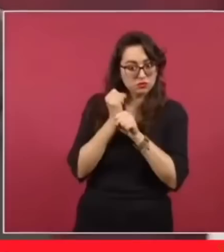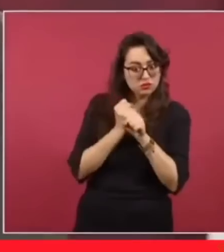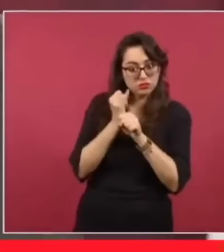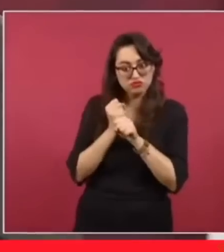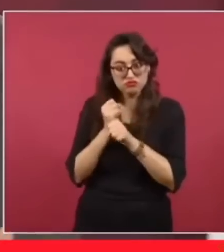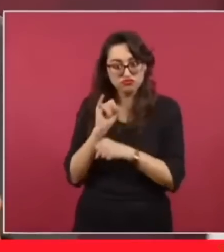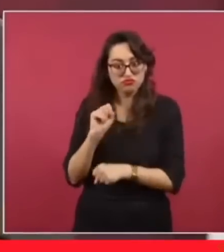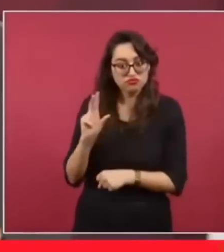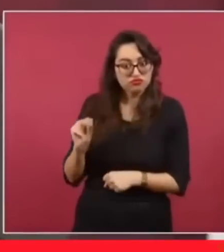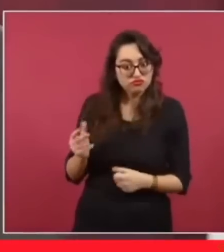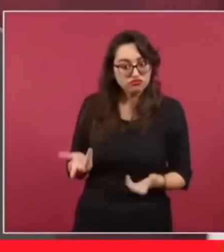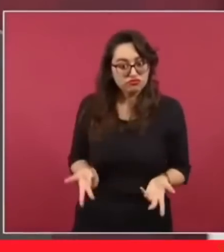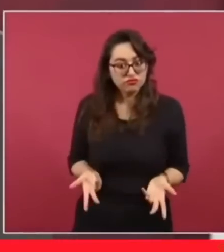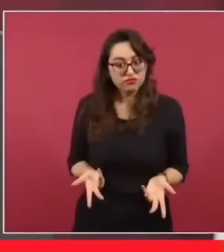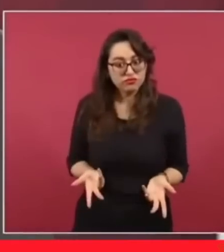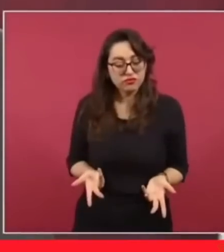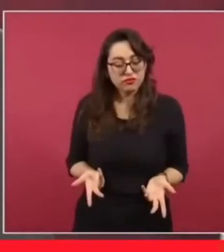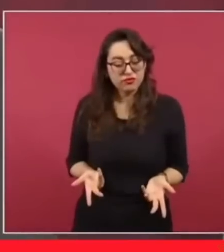Lo que no se vale